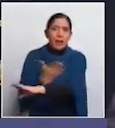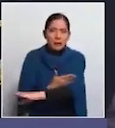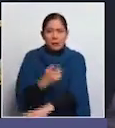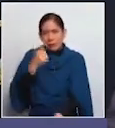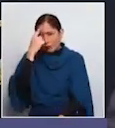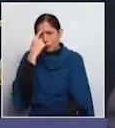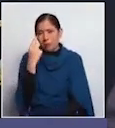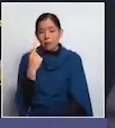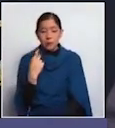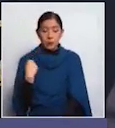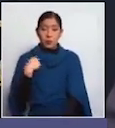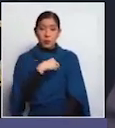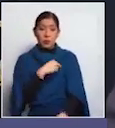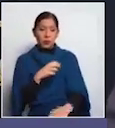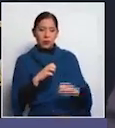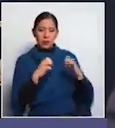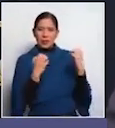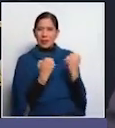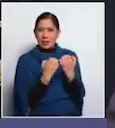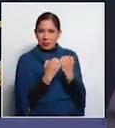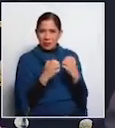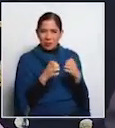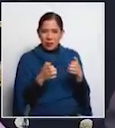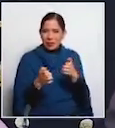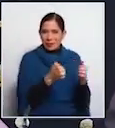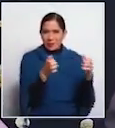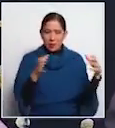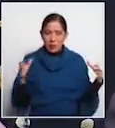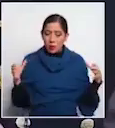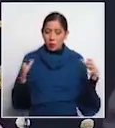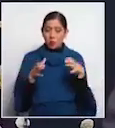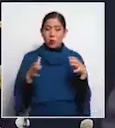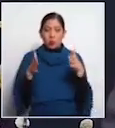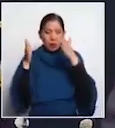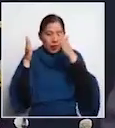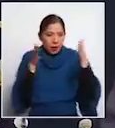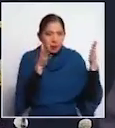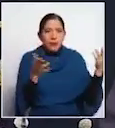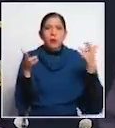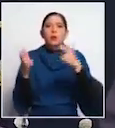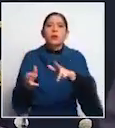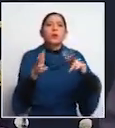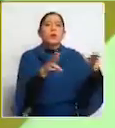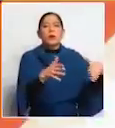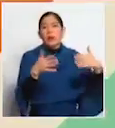conjuntamente el Comando Conjunto Estratégico podamos atender este tipo de eventualidades.